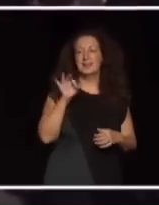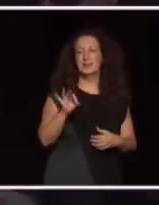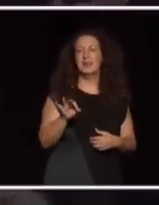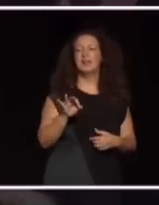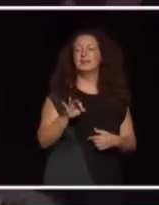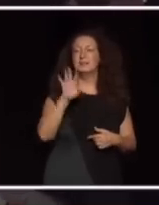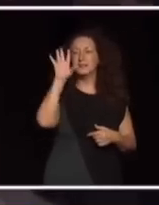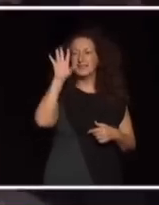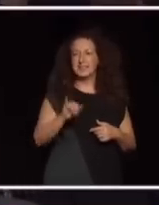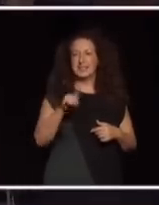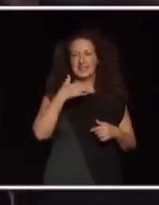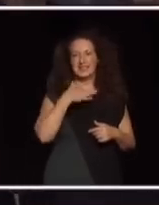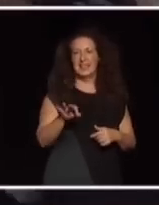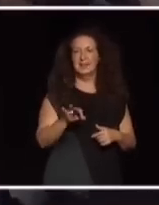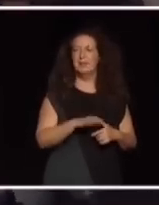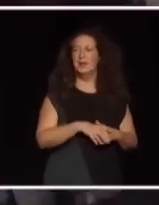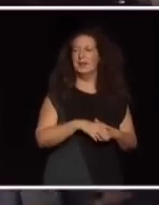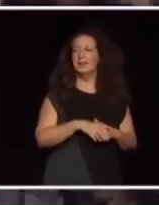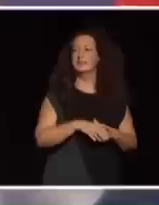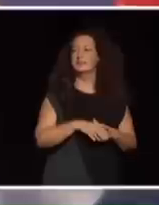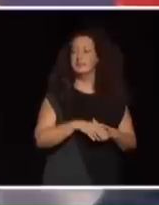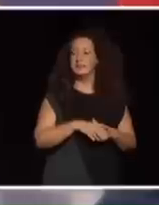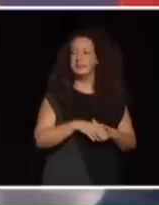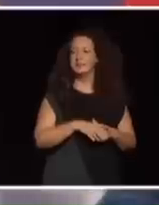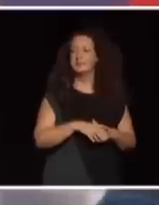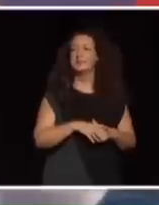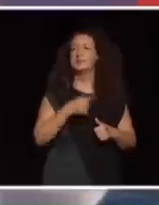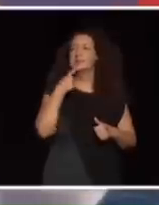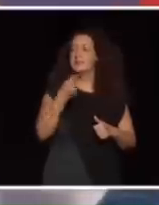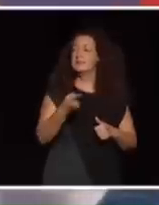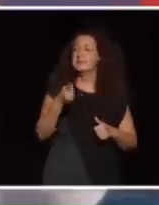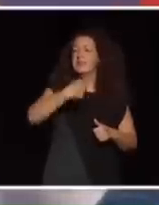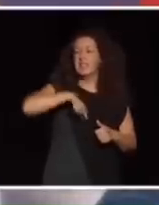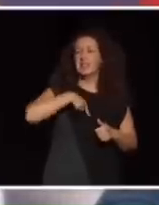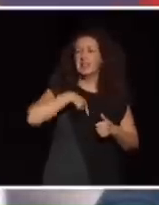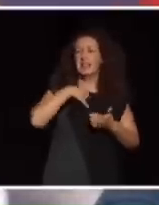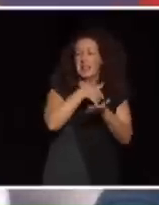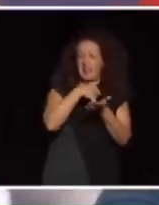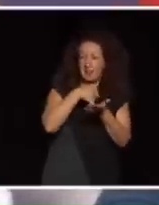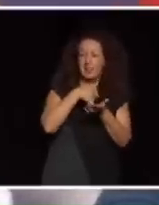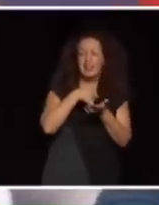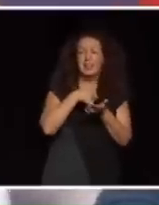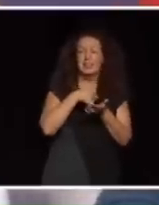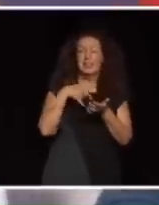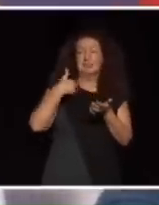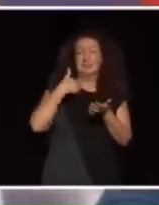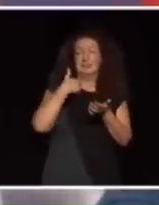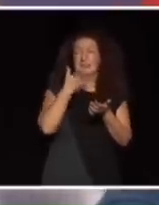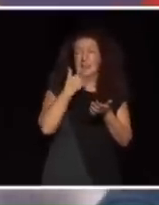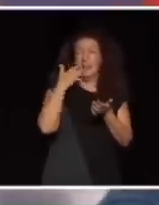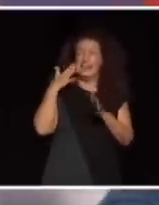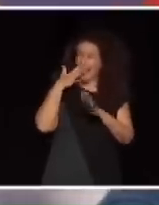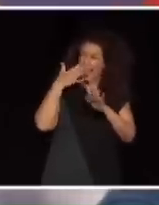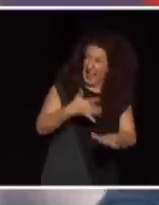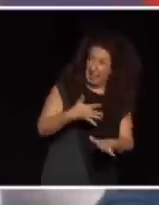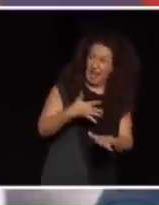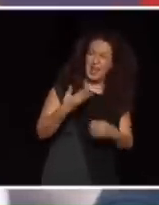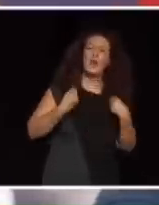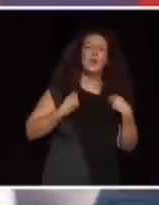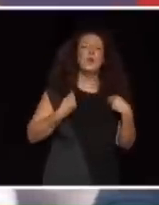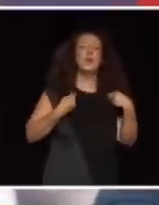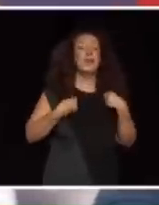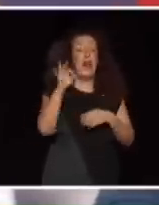Y mirad, lo decía muy bien Irene, en estos años, en estos casi 10 años de vida de Podemos, nos